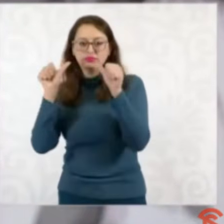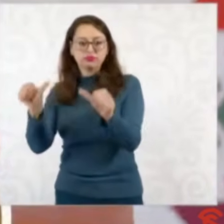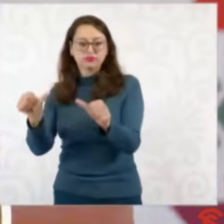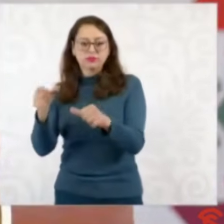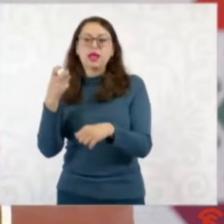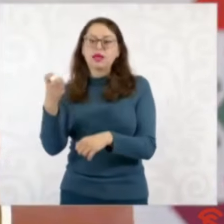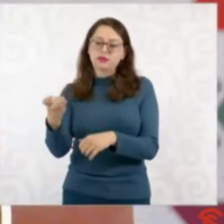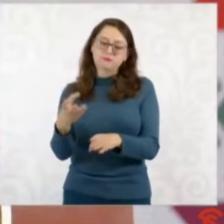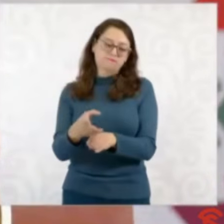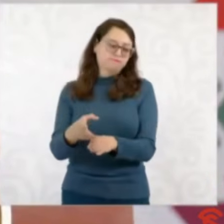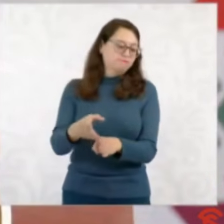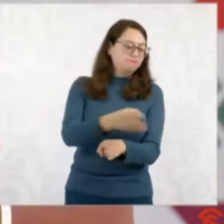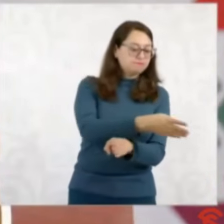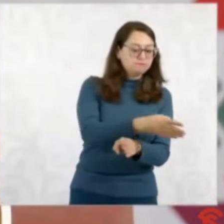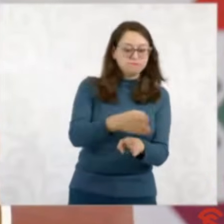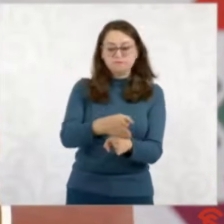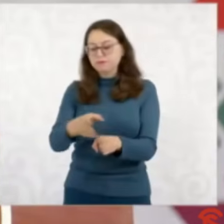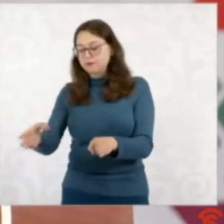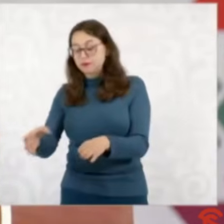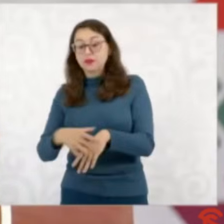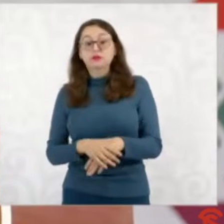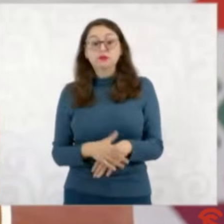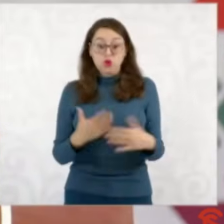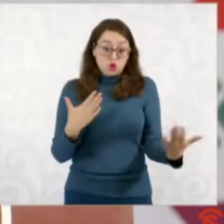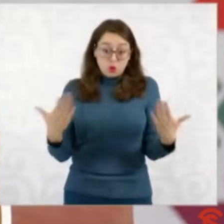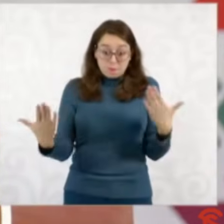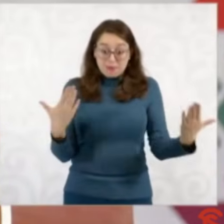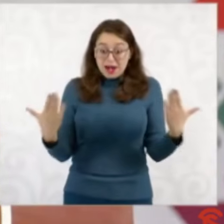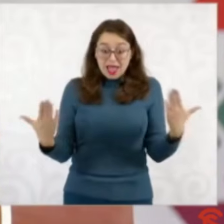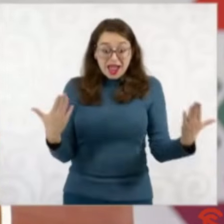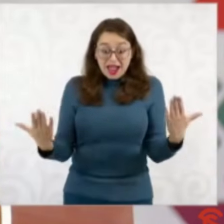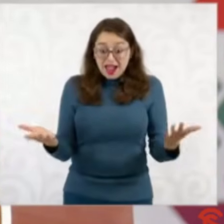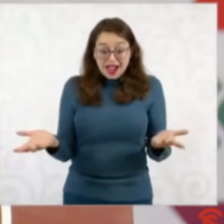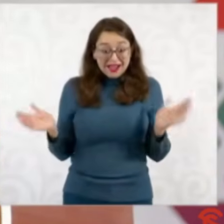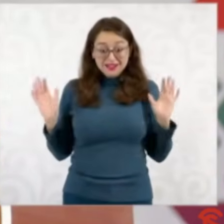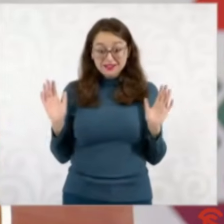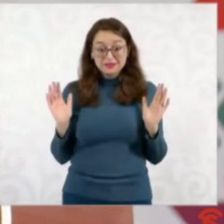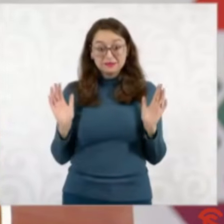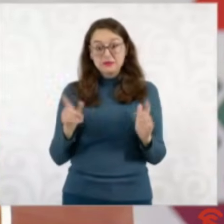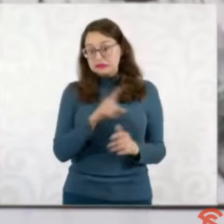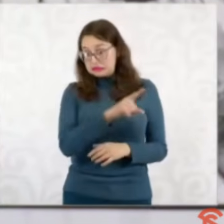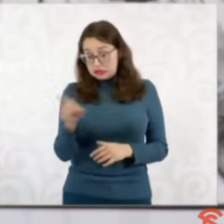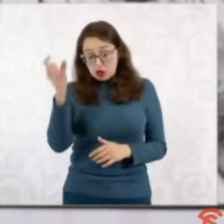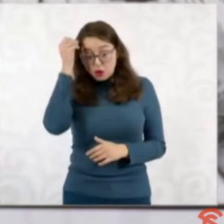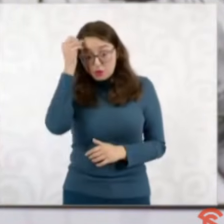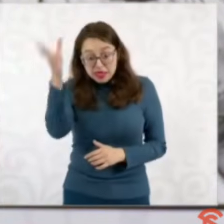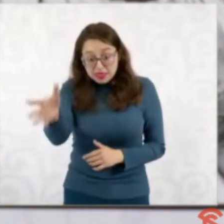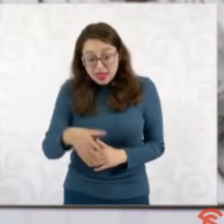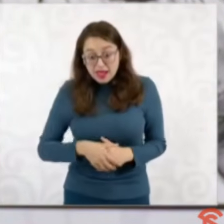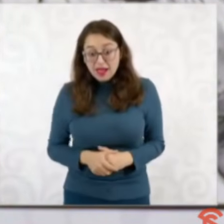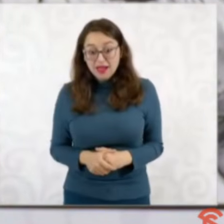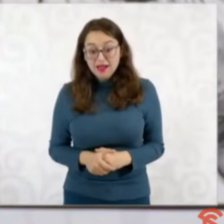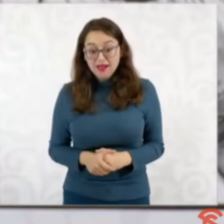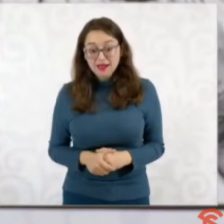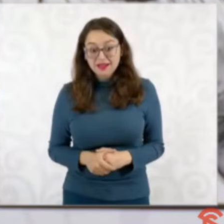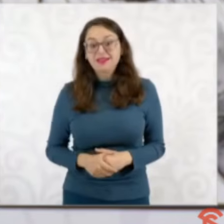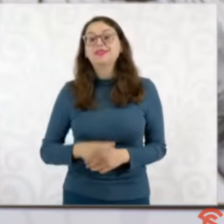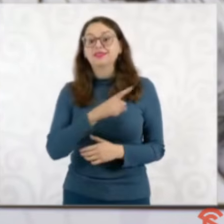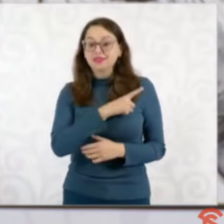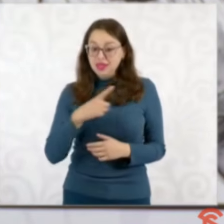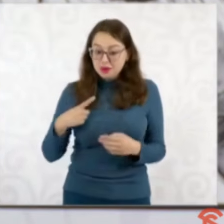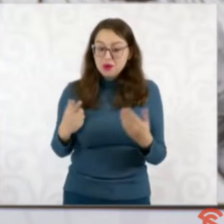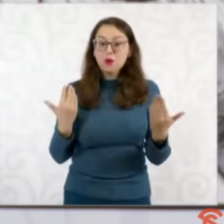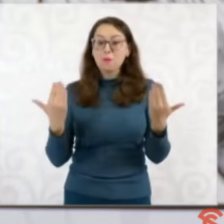presente. Y hay que comparar con lo que se hizo en el pasado, porque también se olvida. Periodo